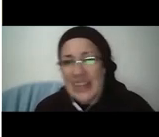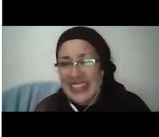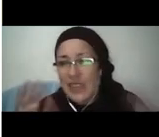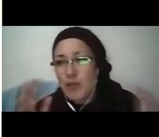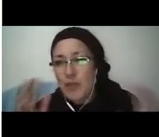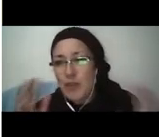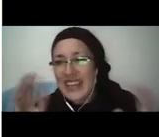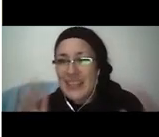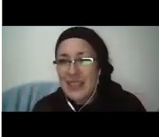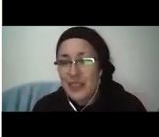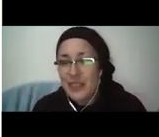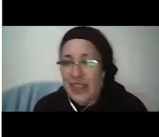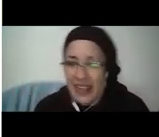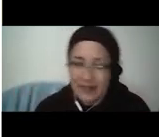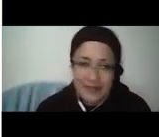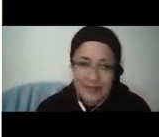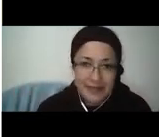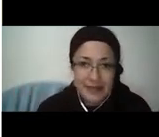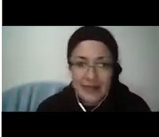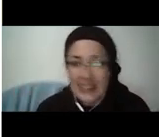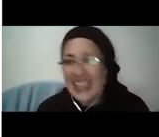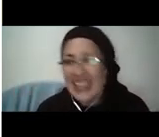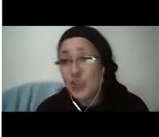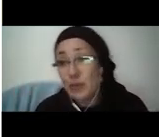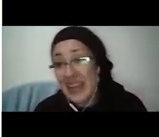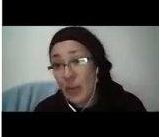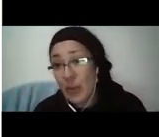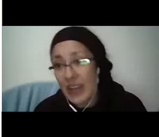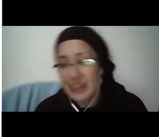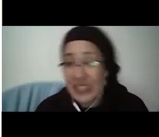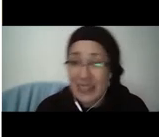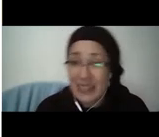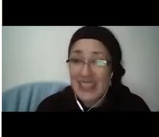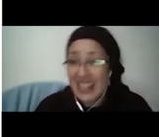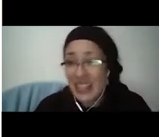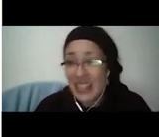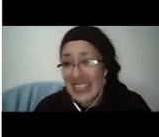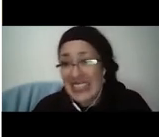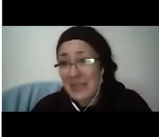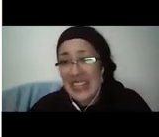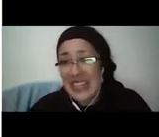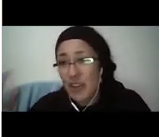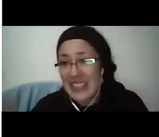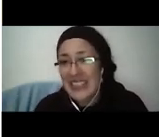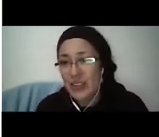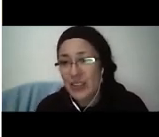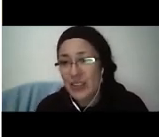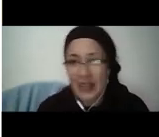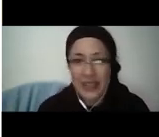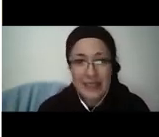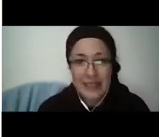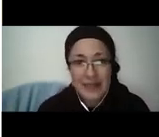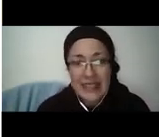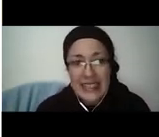para tener un poco, para dimensionar qué es un megawatt, porque estamos hablando de 6.900